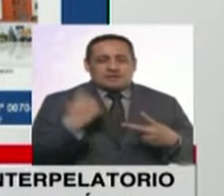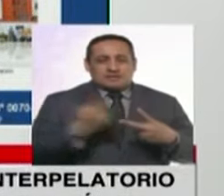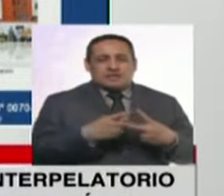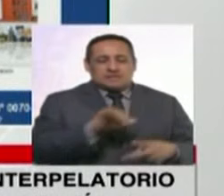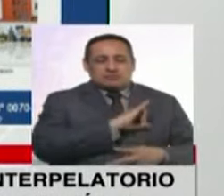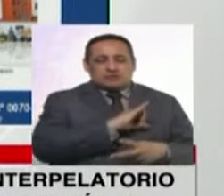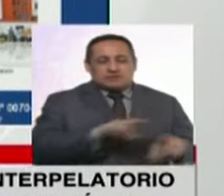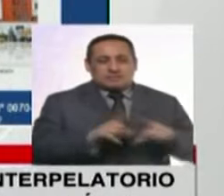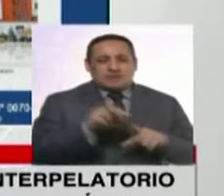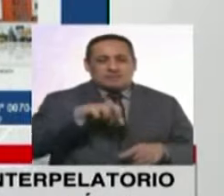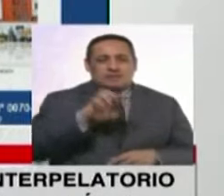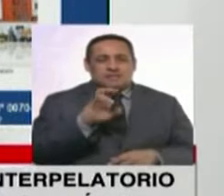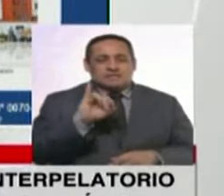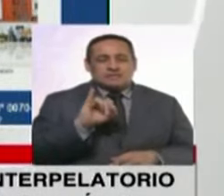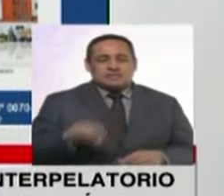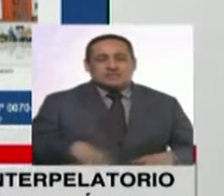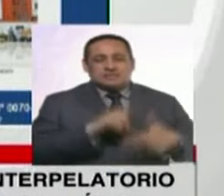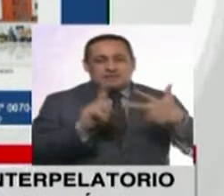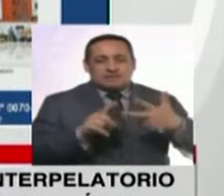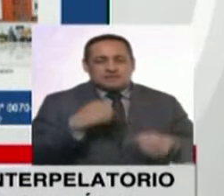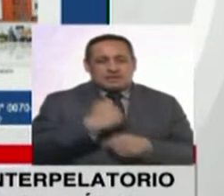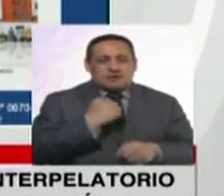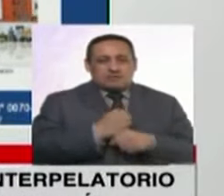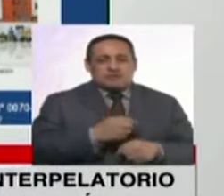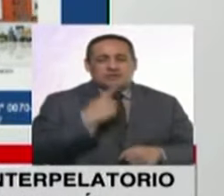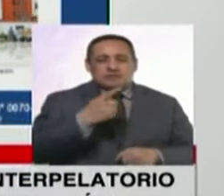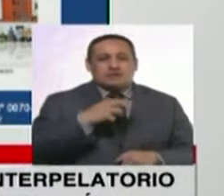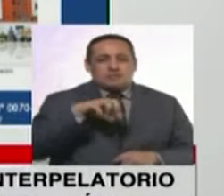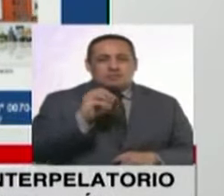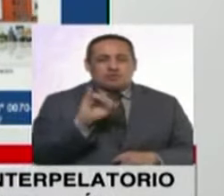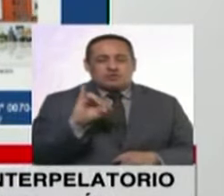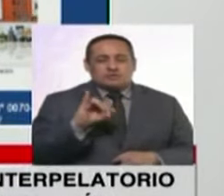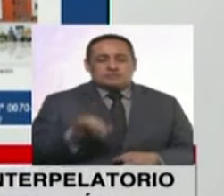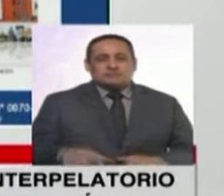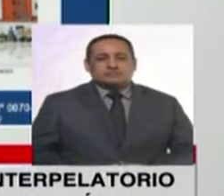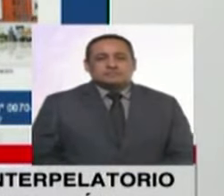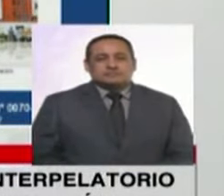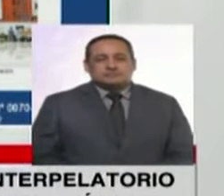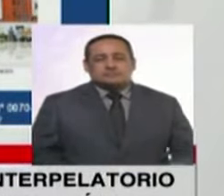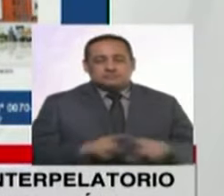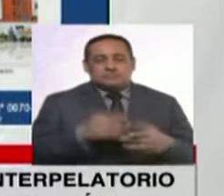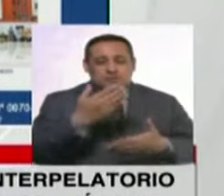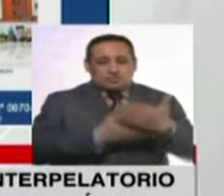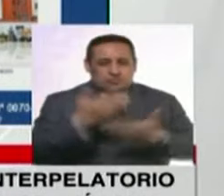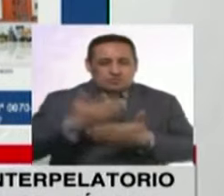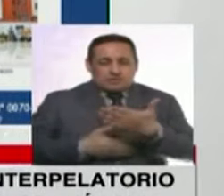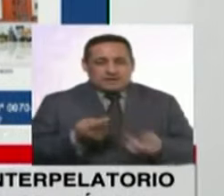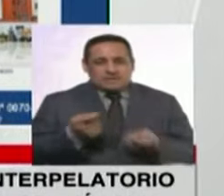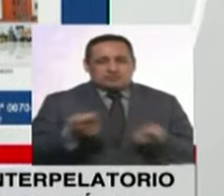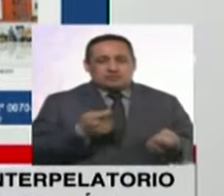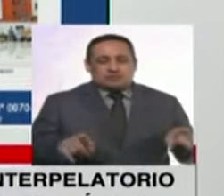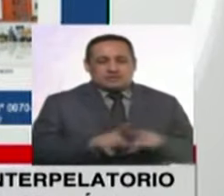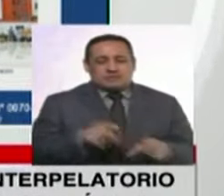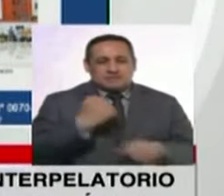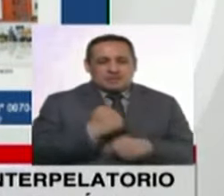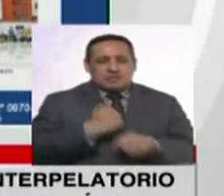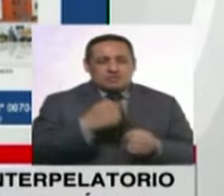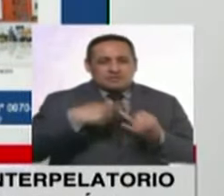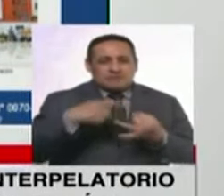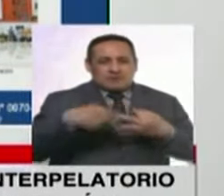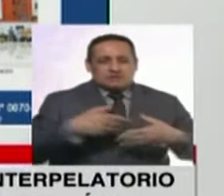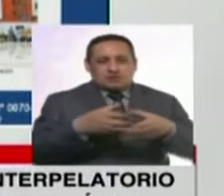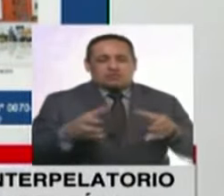institucional Pin y el plan operativo institucional hoy son instrumentos de gestión utilizados por la